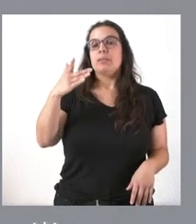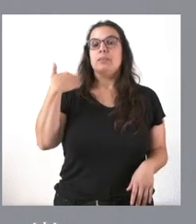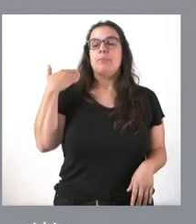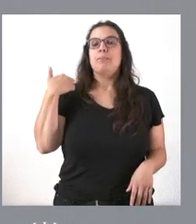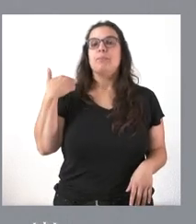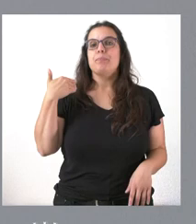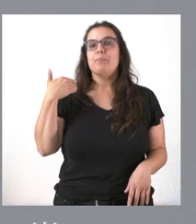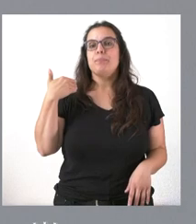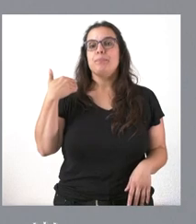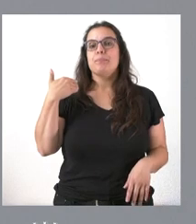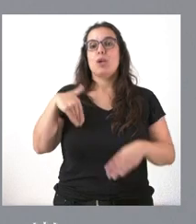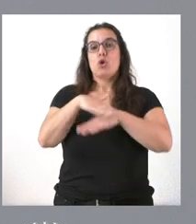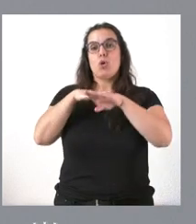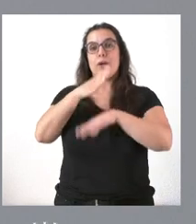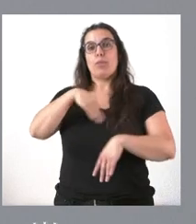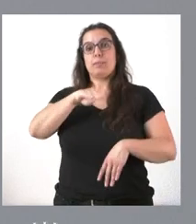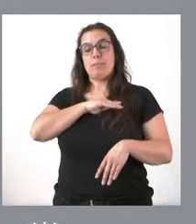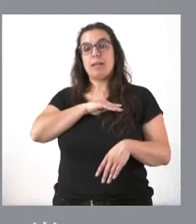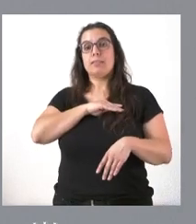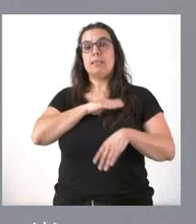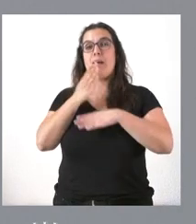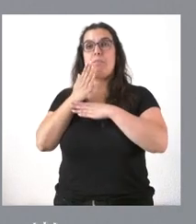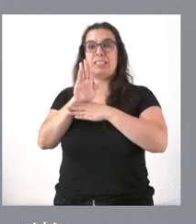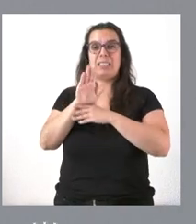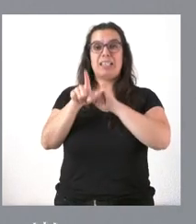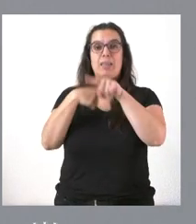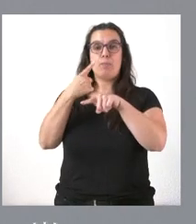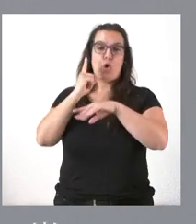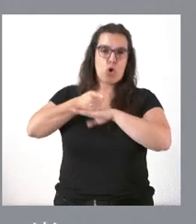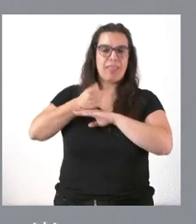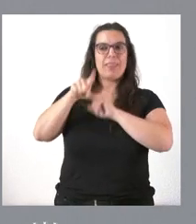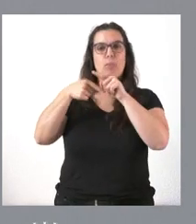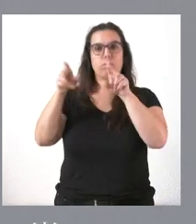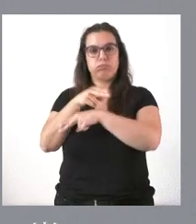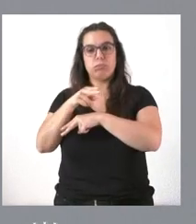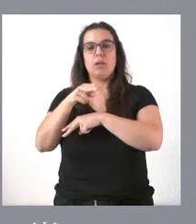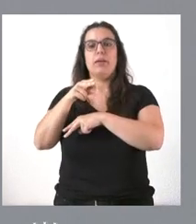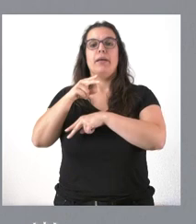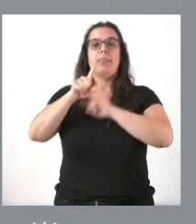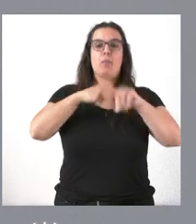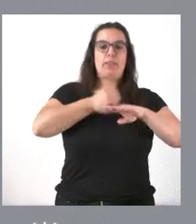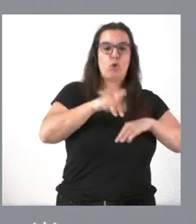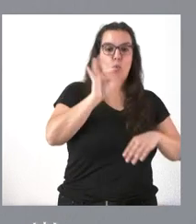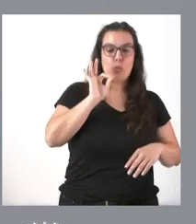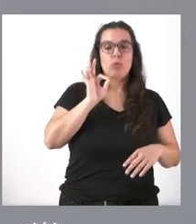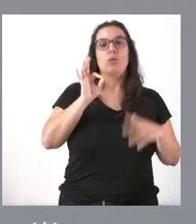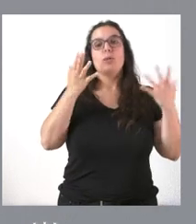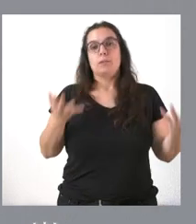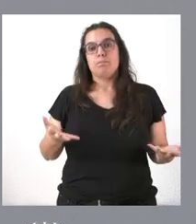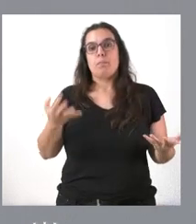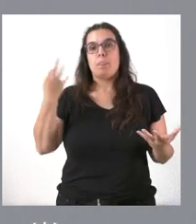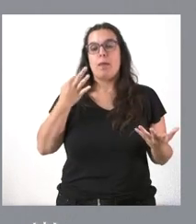parte del gobierno de España Aunque decayó luego esa orden y que ha habido esa decisión judicial pues hay que abordar